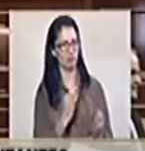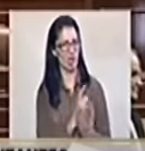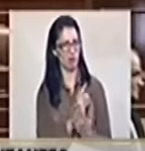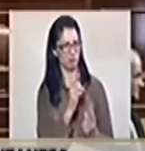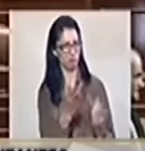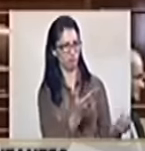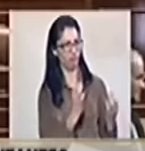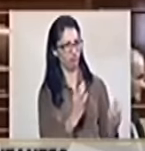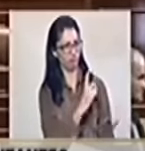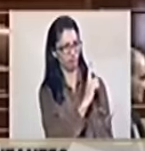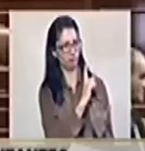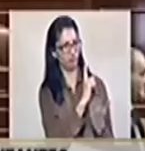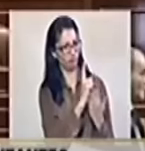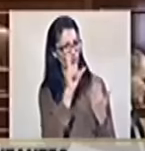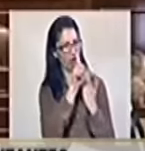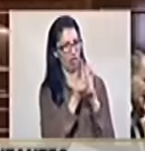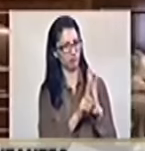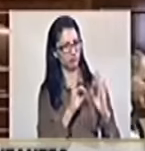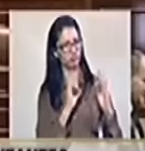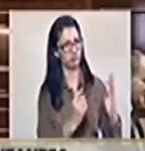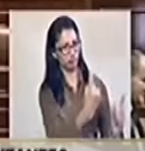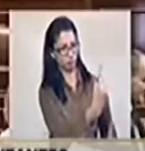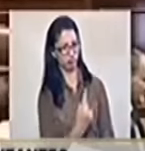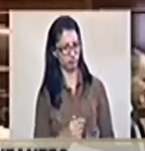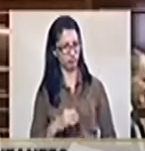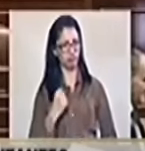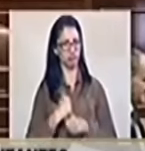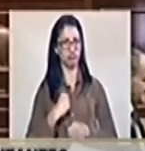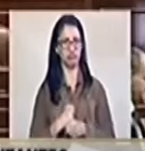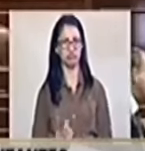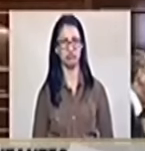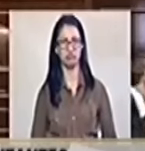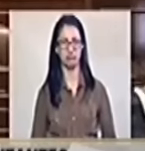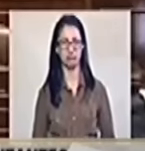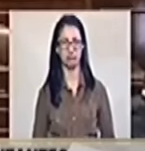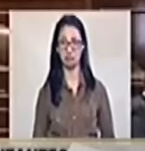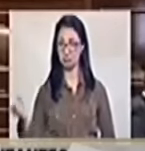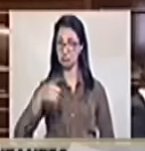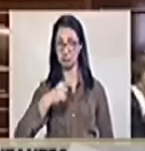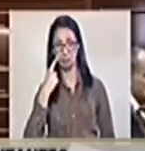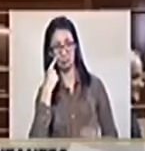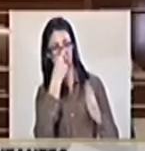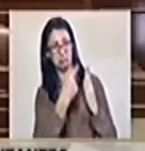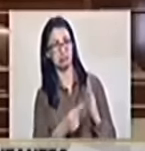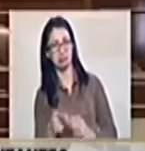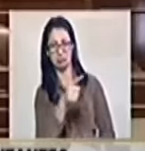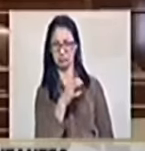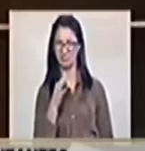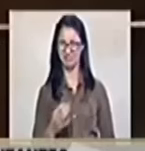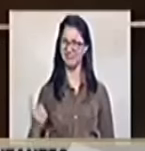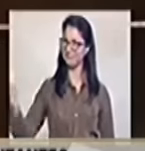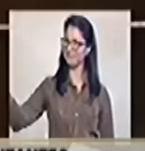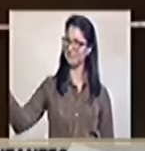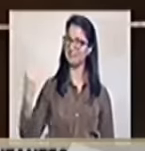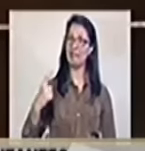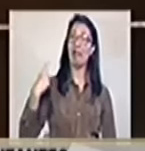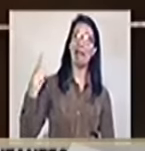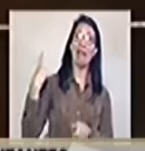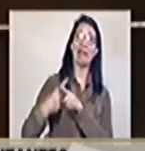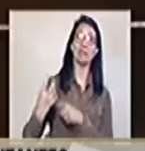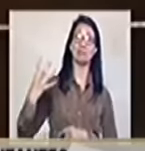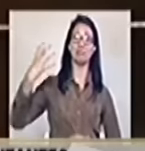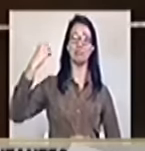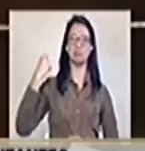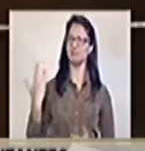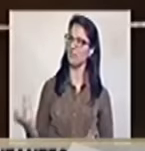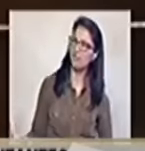prueba es que están acá. Nadie ha demandado sus credenciales parlamentarios. Ese señor, con todo el poder que tuvo, no